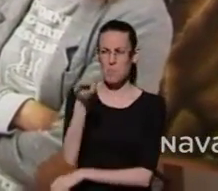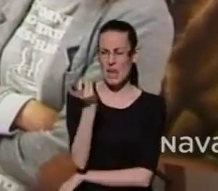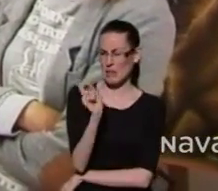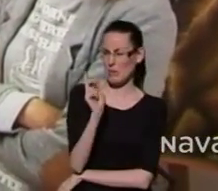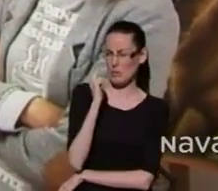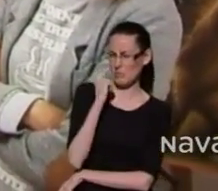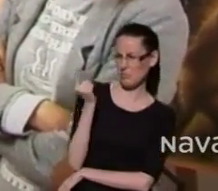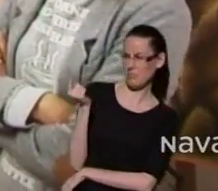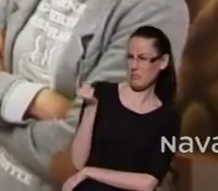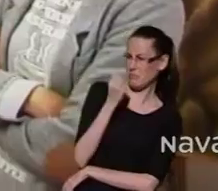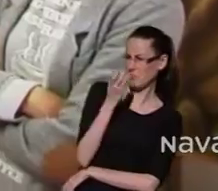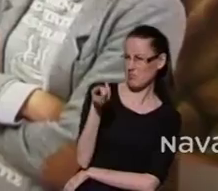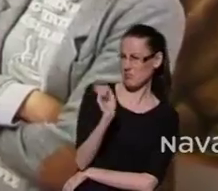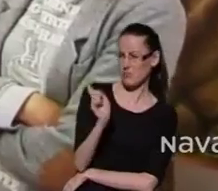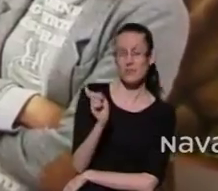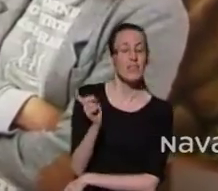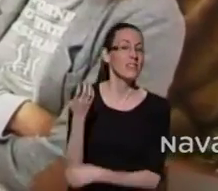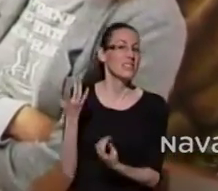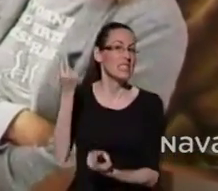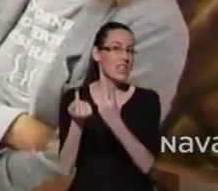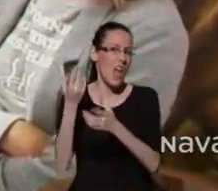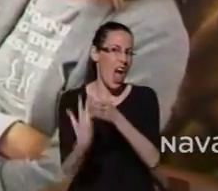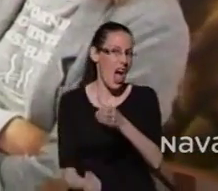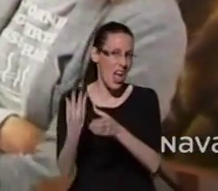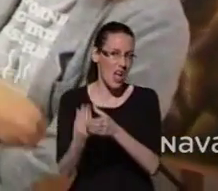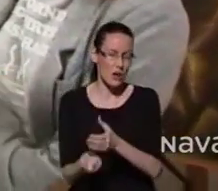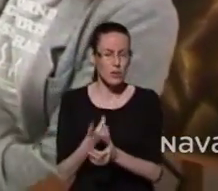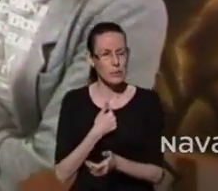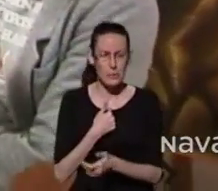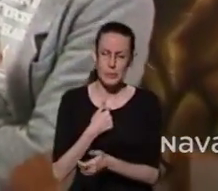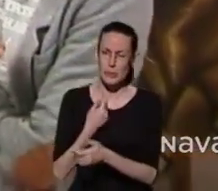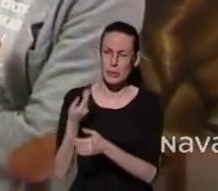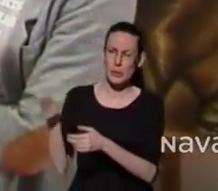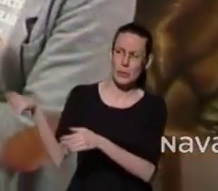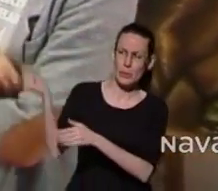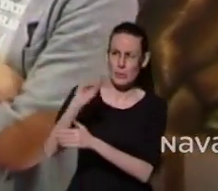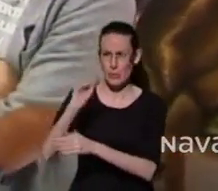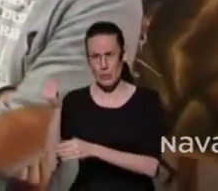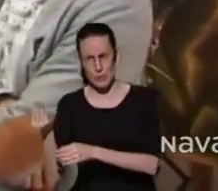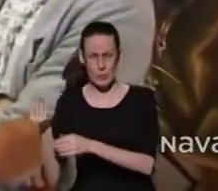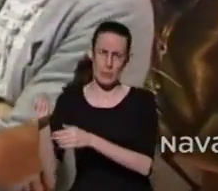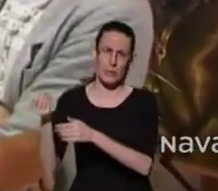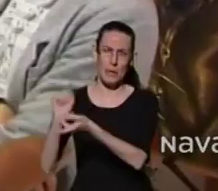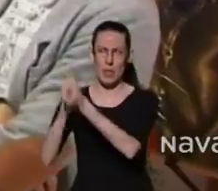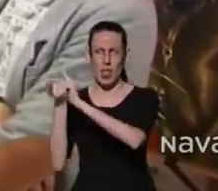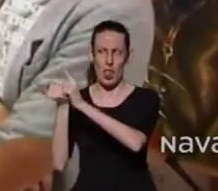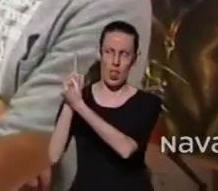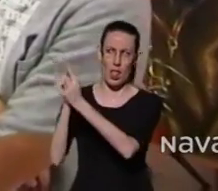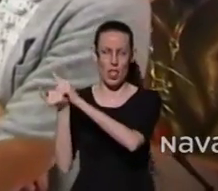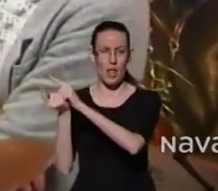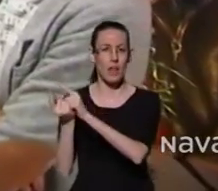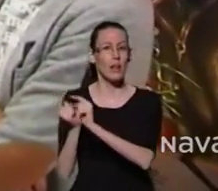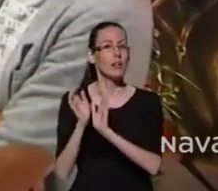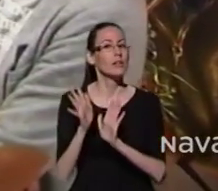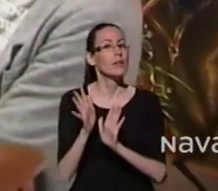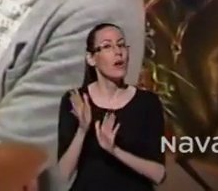y como lo he plasmado aquí? Entonces, hay pequeños errores que dices, ojo, esto lo tengo que variar. ¿Y se puede borrar? Sí. Uh-huh. Ahora, se puede borrar cuando estás en el